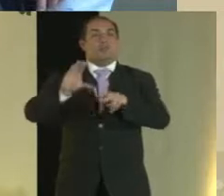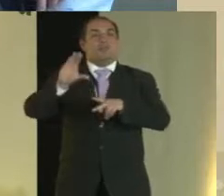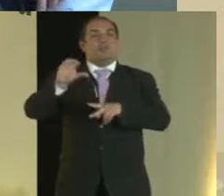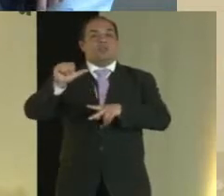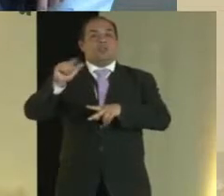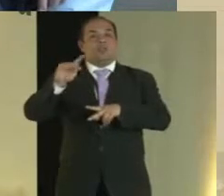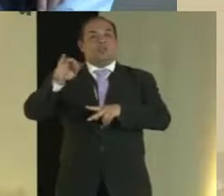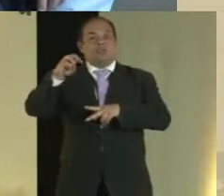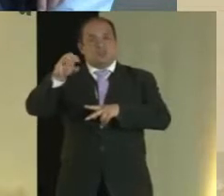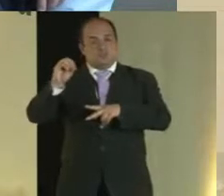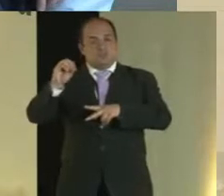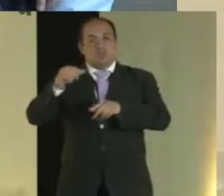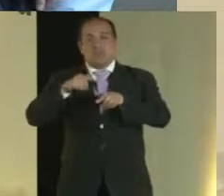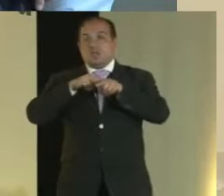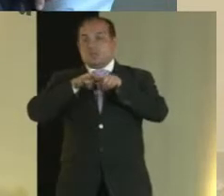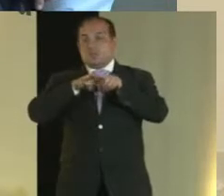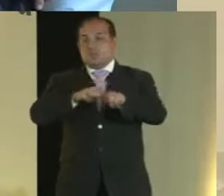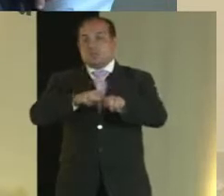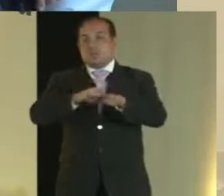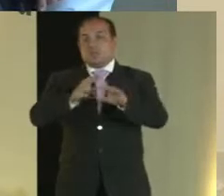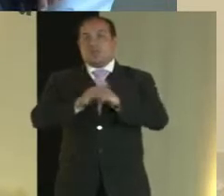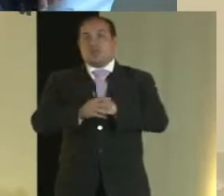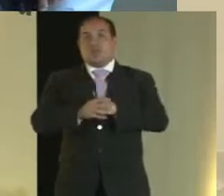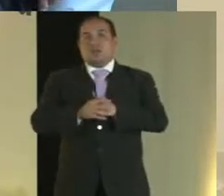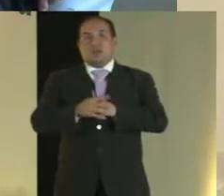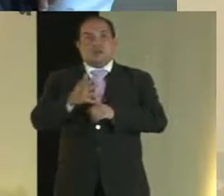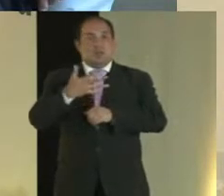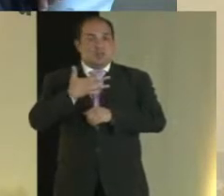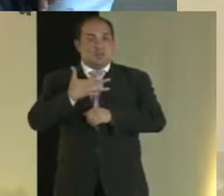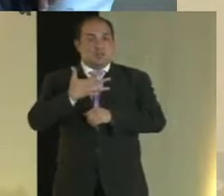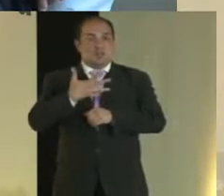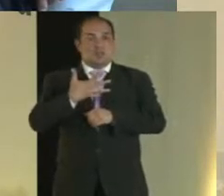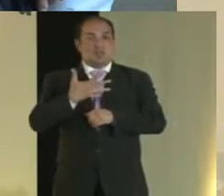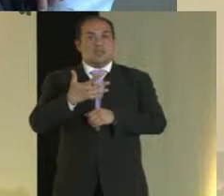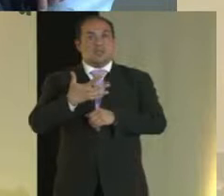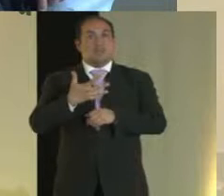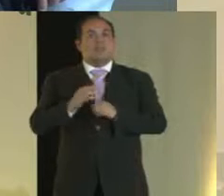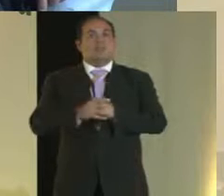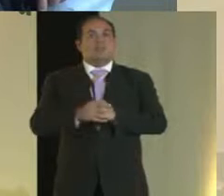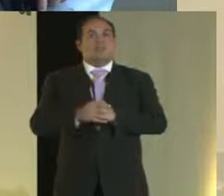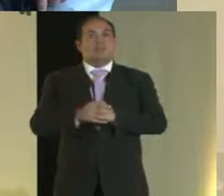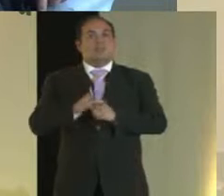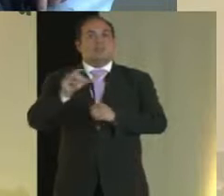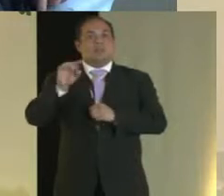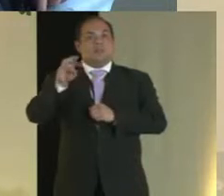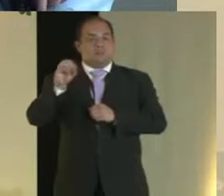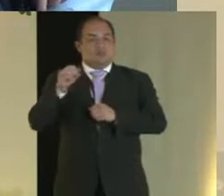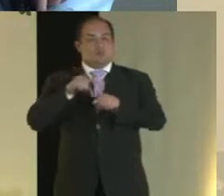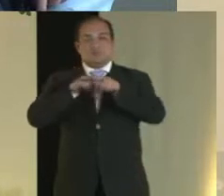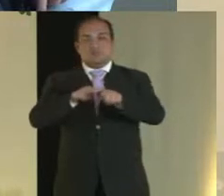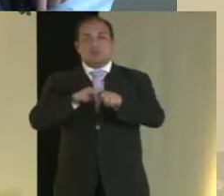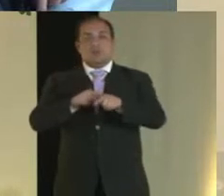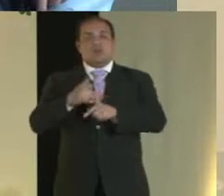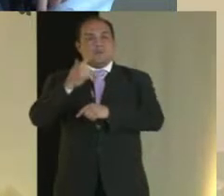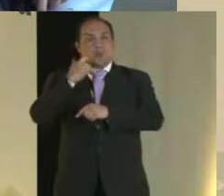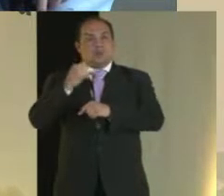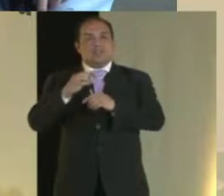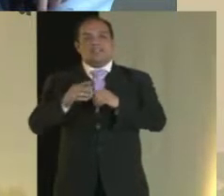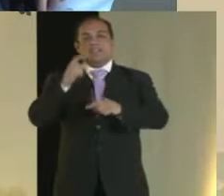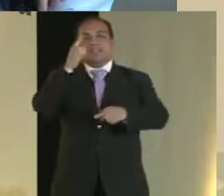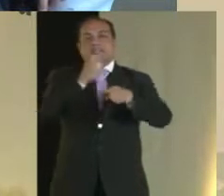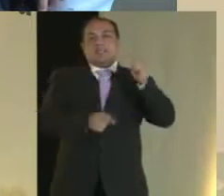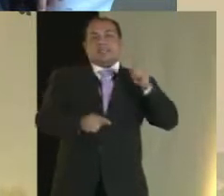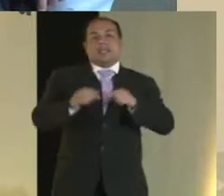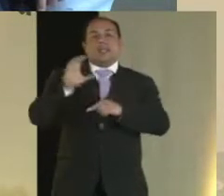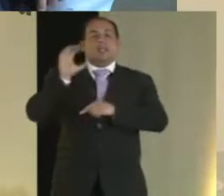capitalismo y seguramente vivirán mientras perdure el capitalismo. Los intentos por desaparecer a los sindicatos